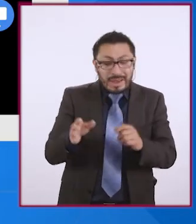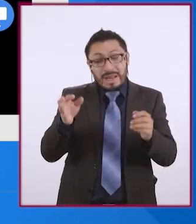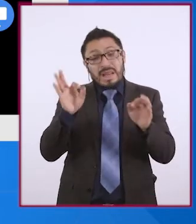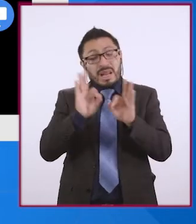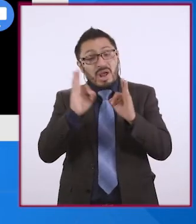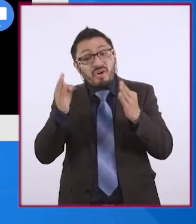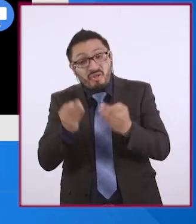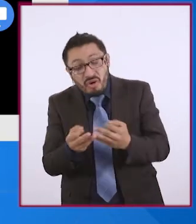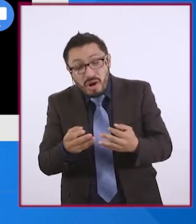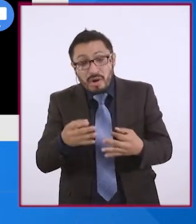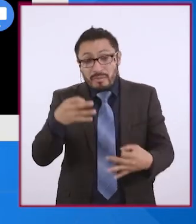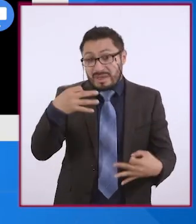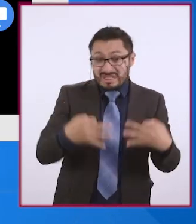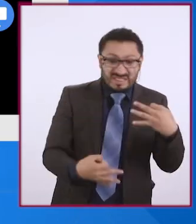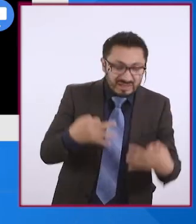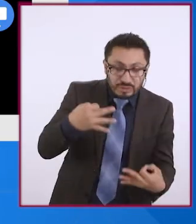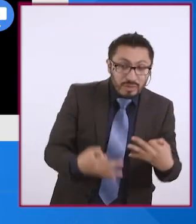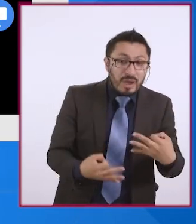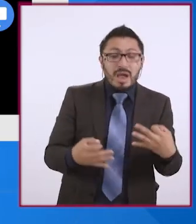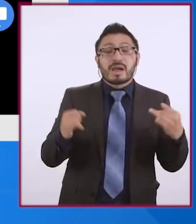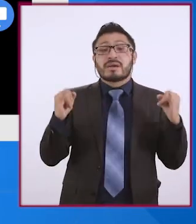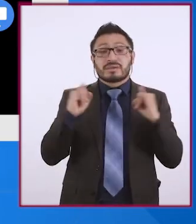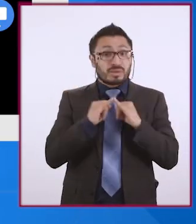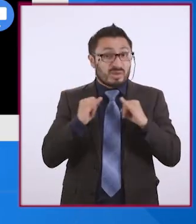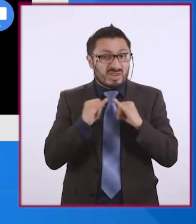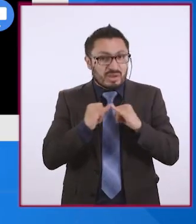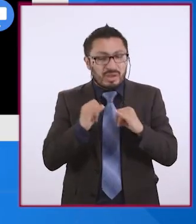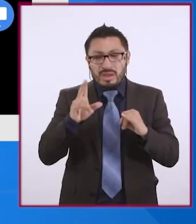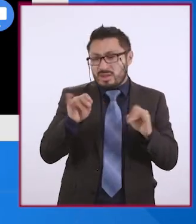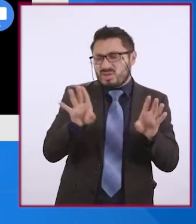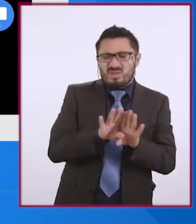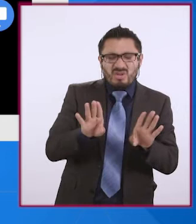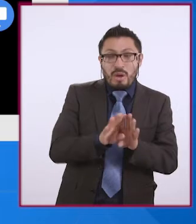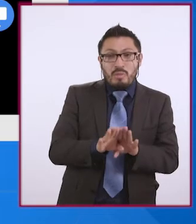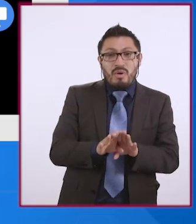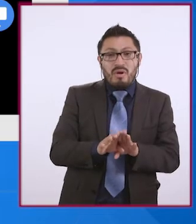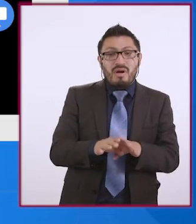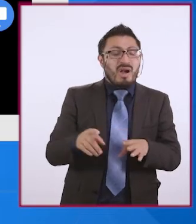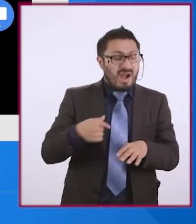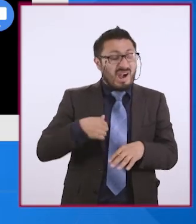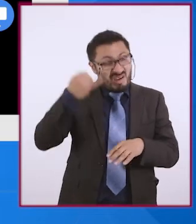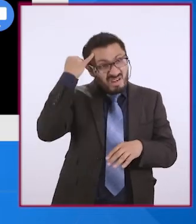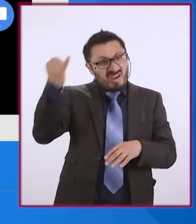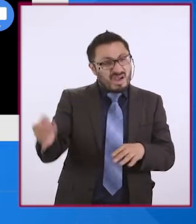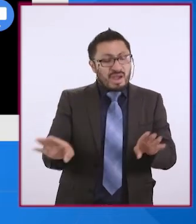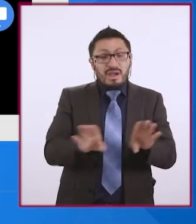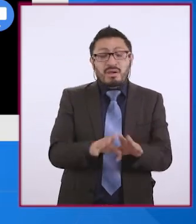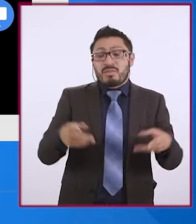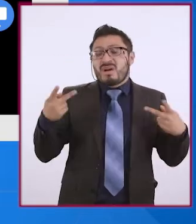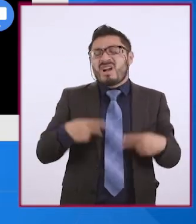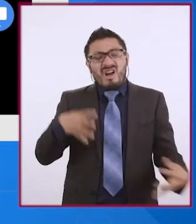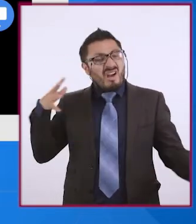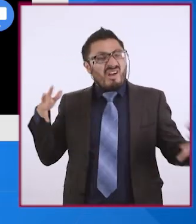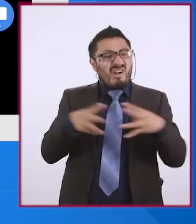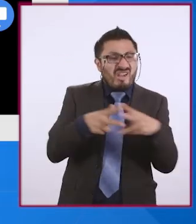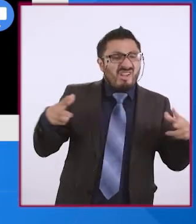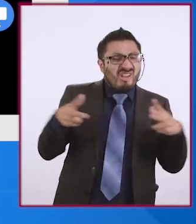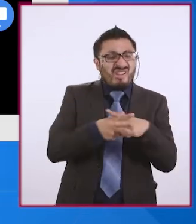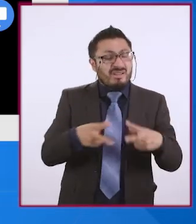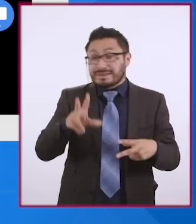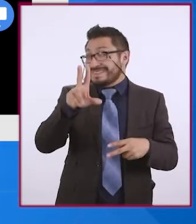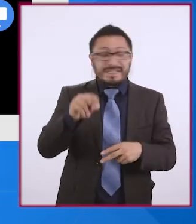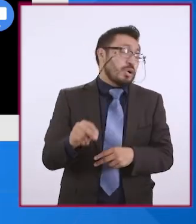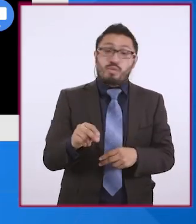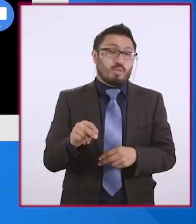vías jurisdiccionales, por vías institucionales, no por vías de hecho, no por el enfrentamiento entre las personas, ni